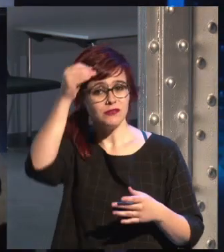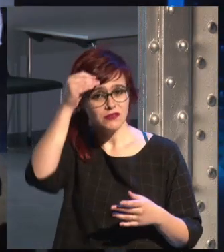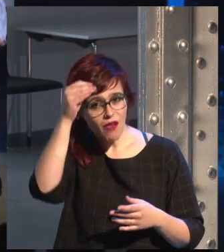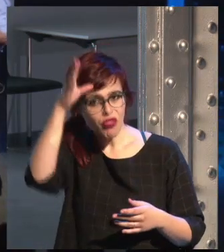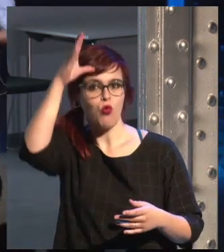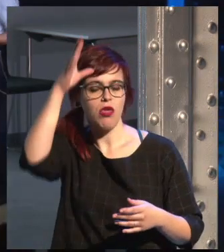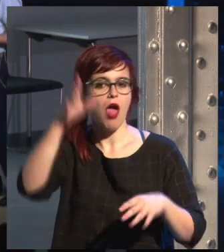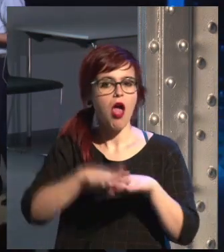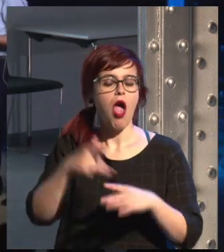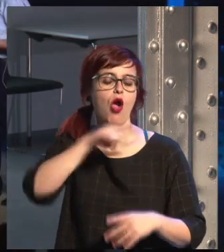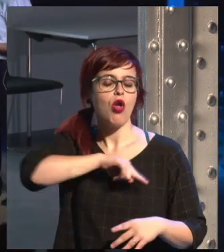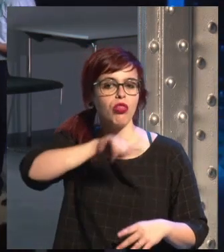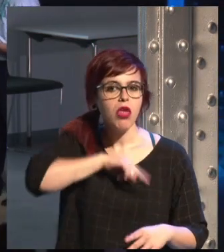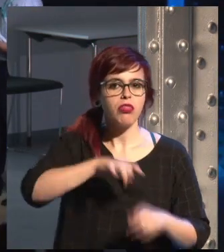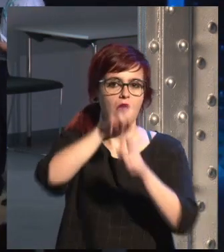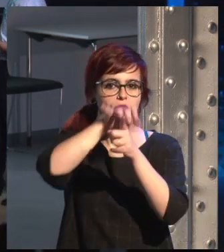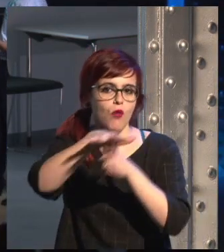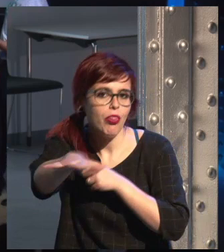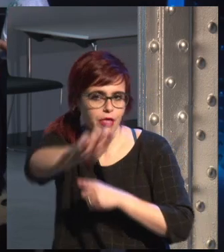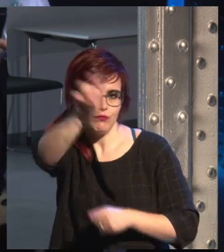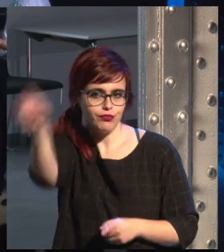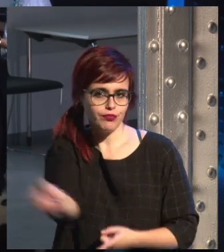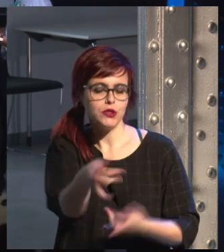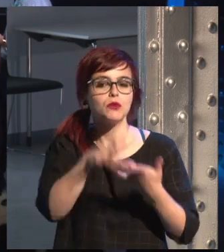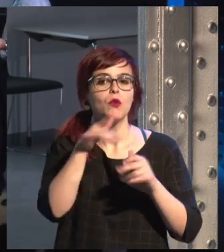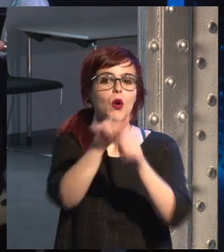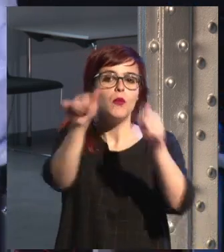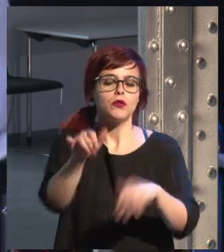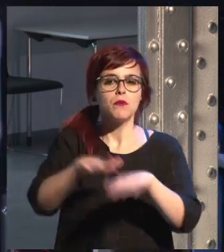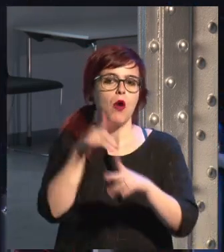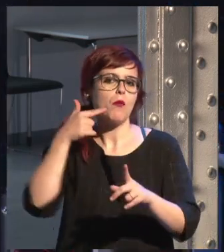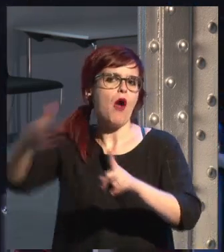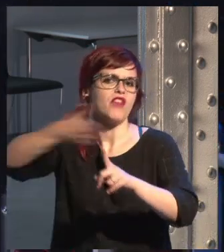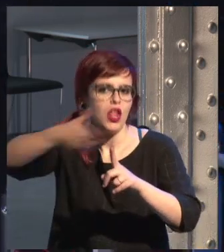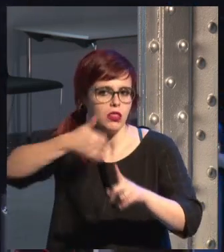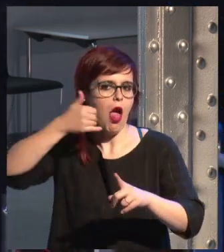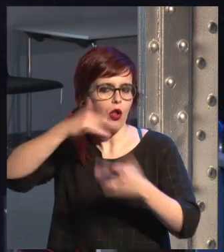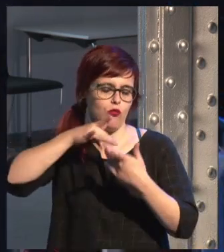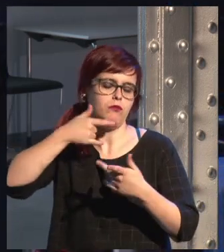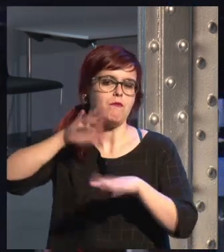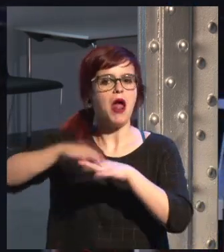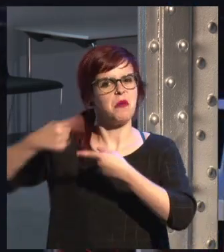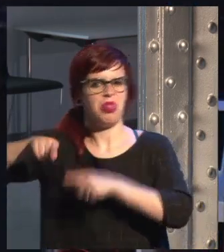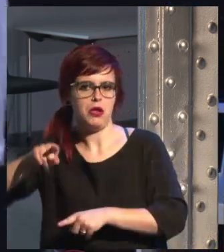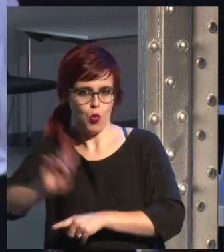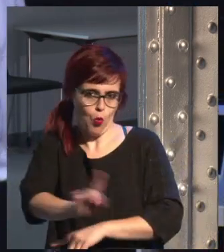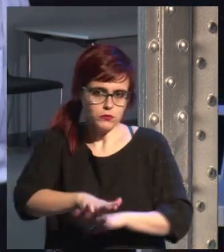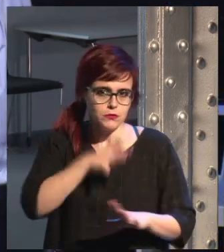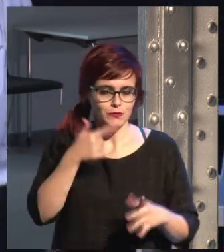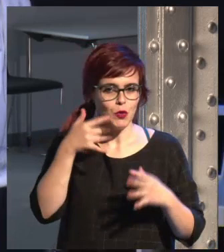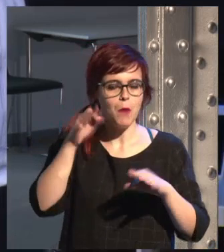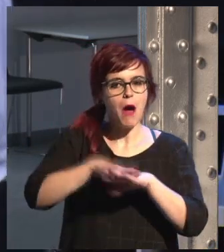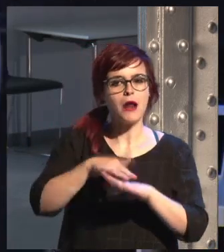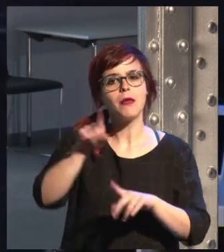conciencia, la influencia, evidentemente no vamos a plantear un formato violento ni nada parecido, todo lo contrario. Ahí luego habrá pues